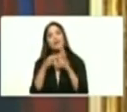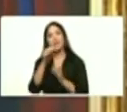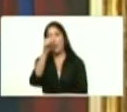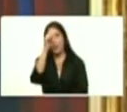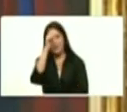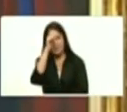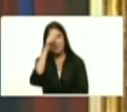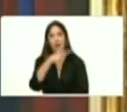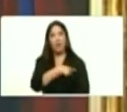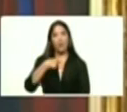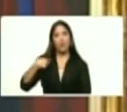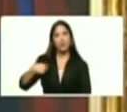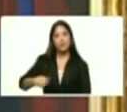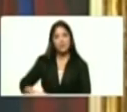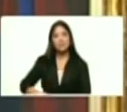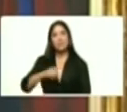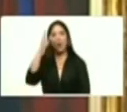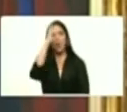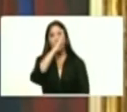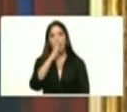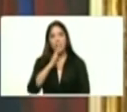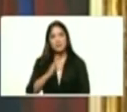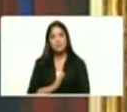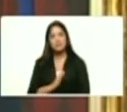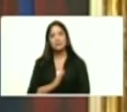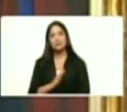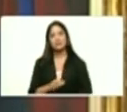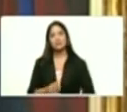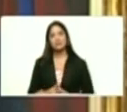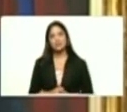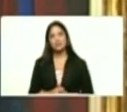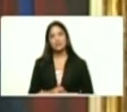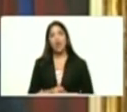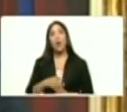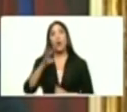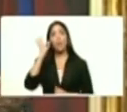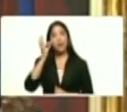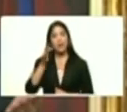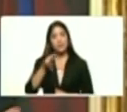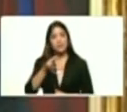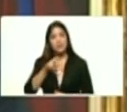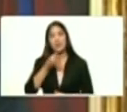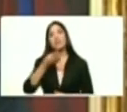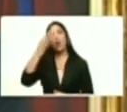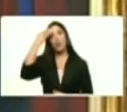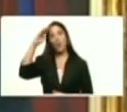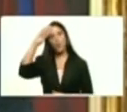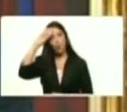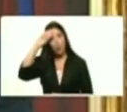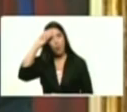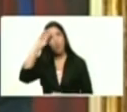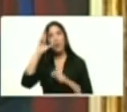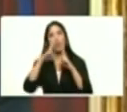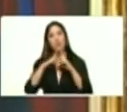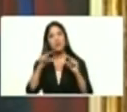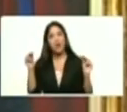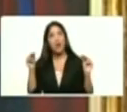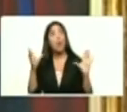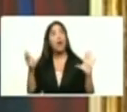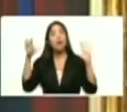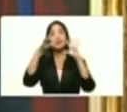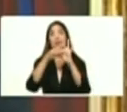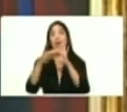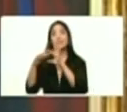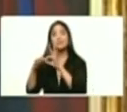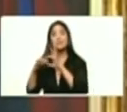con China, con Brasil, con Irán, con Palestina, con Cuba, con Nicaragua, la alianza con